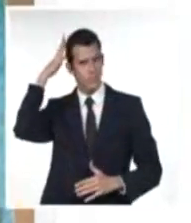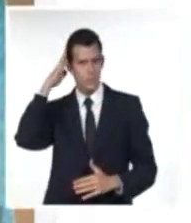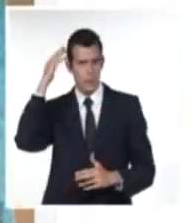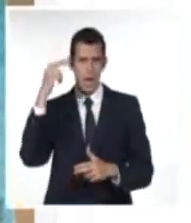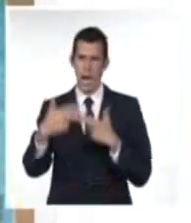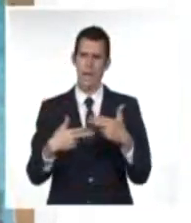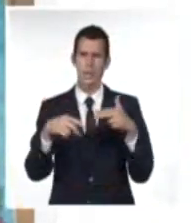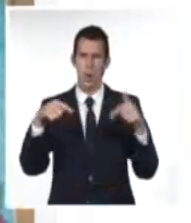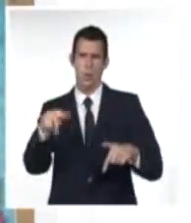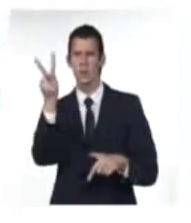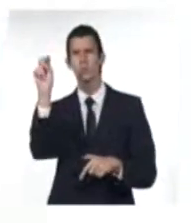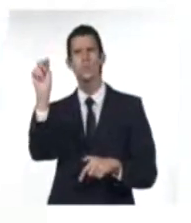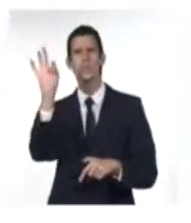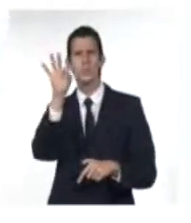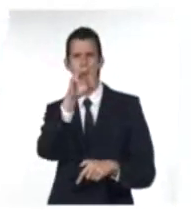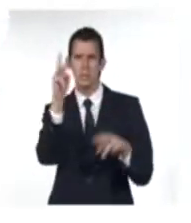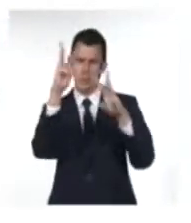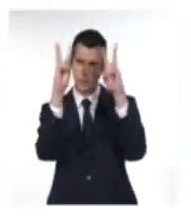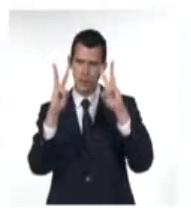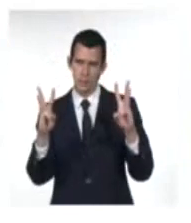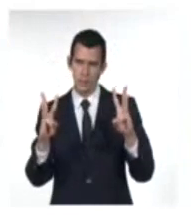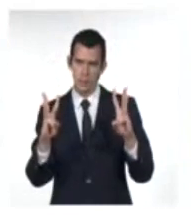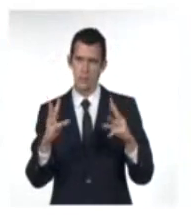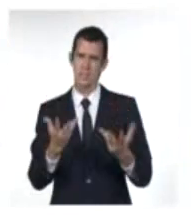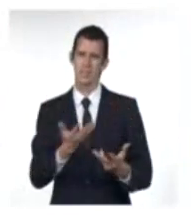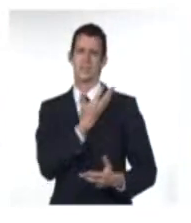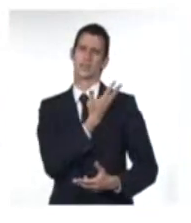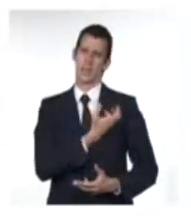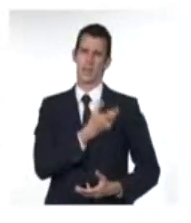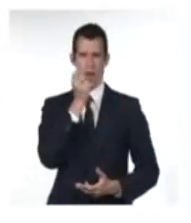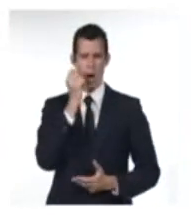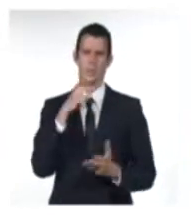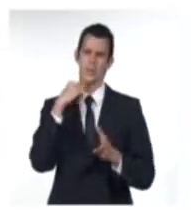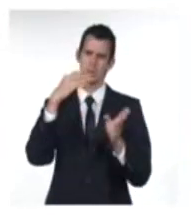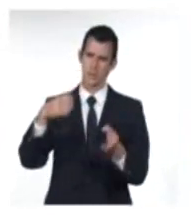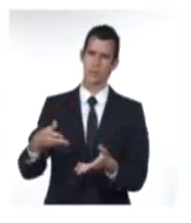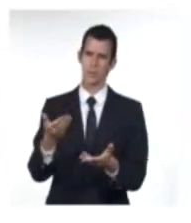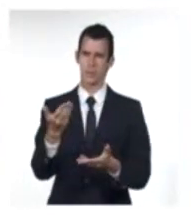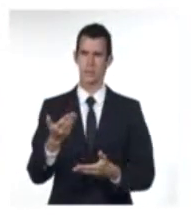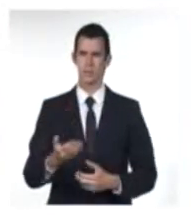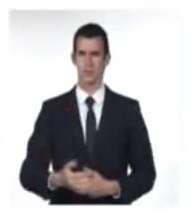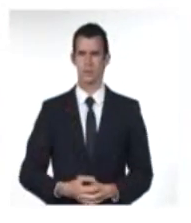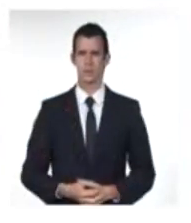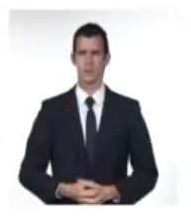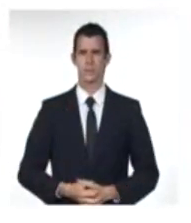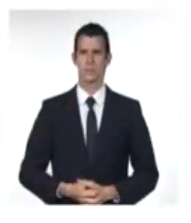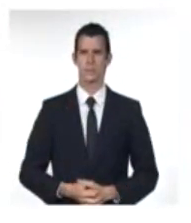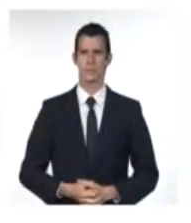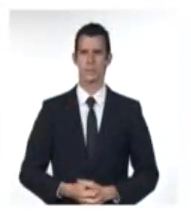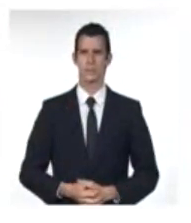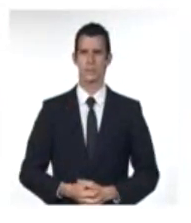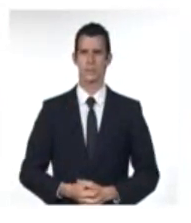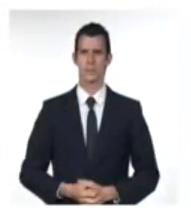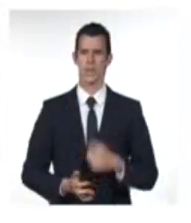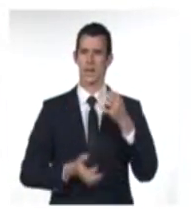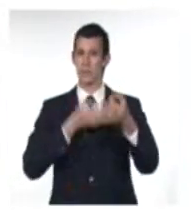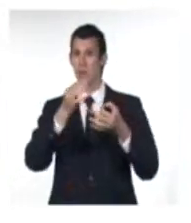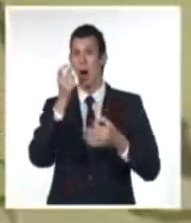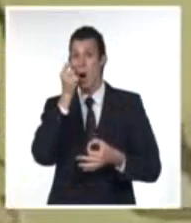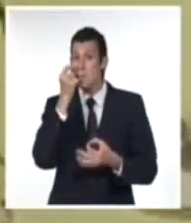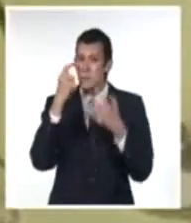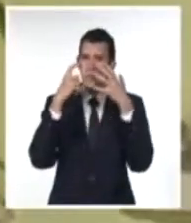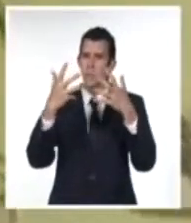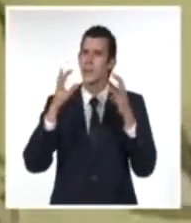Bermúdez, en su cuenta en Twitter, lamentó el fallecimiento del artista y destacó su trabajo como creador y promotor